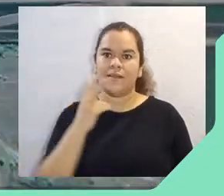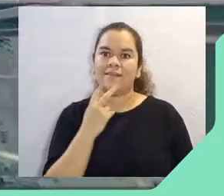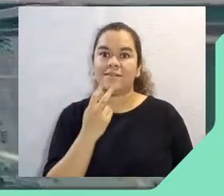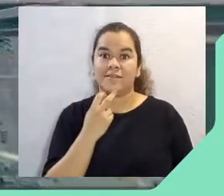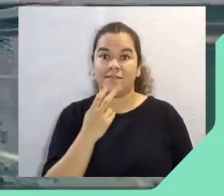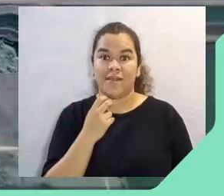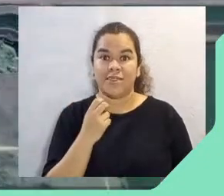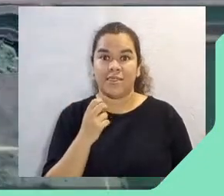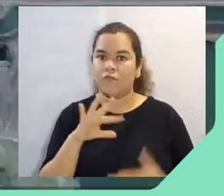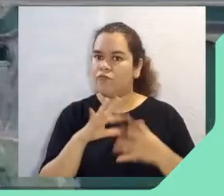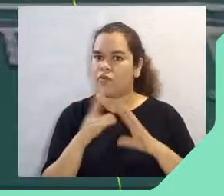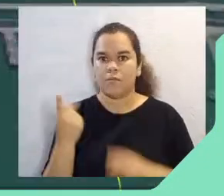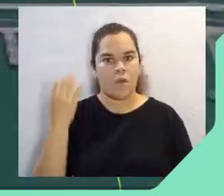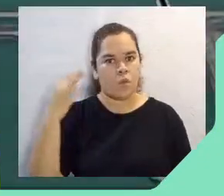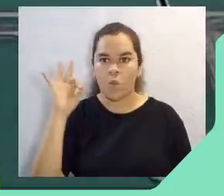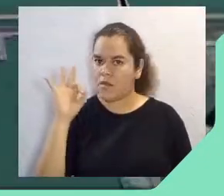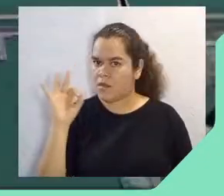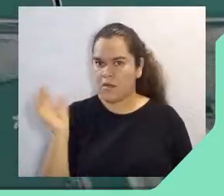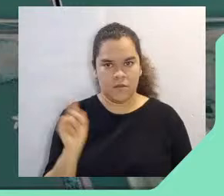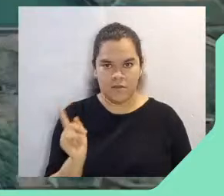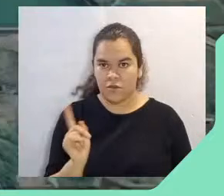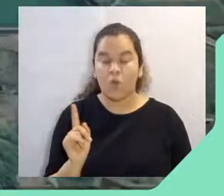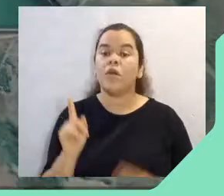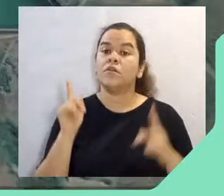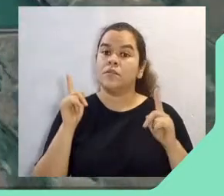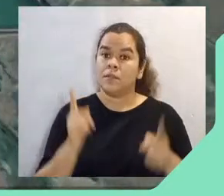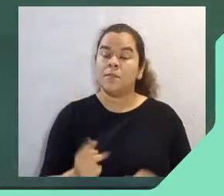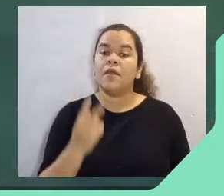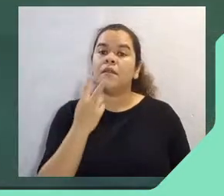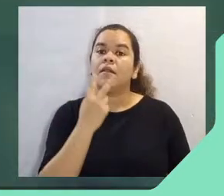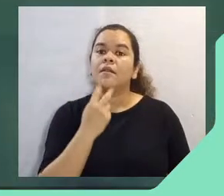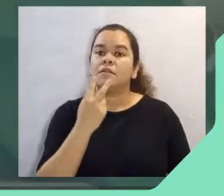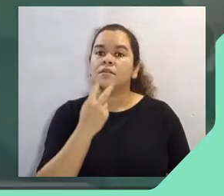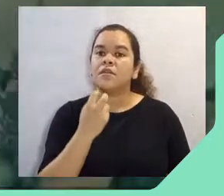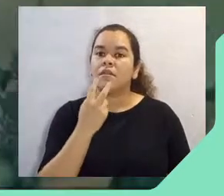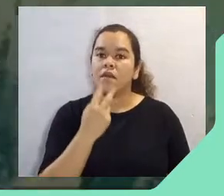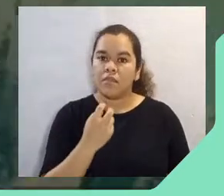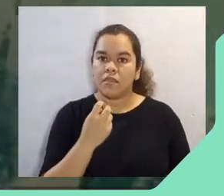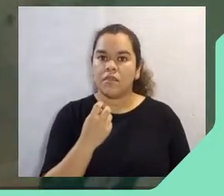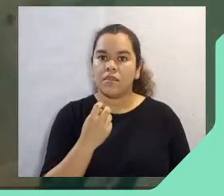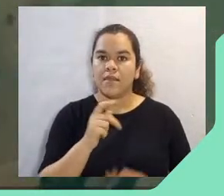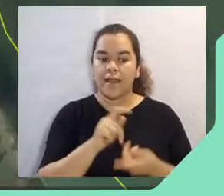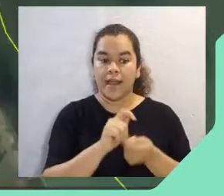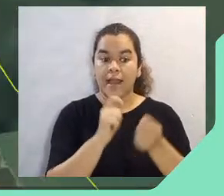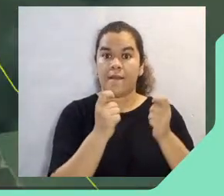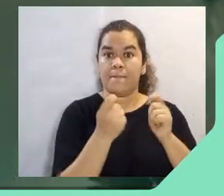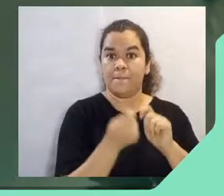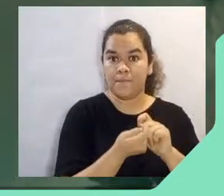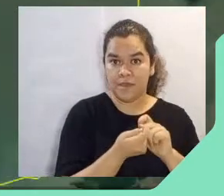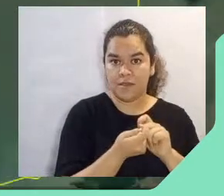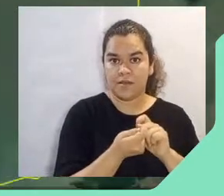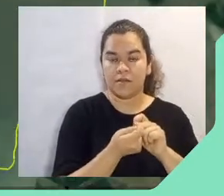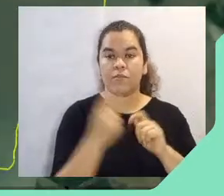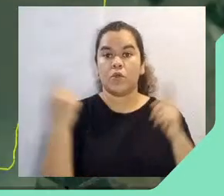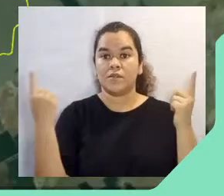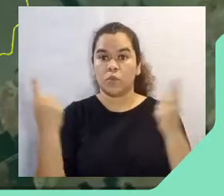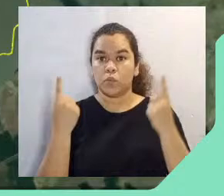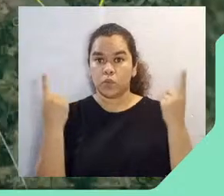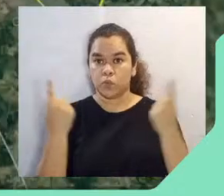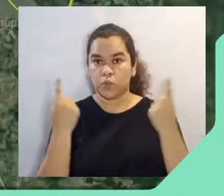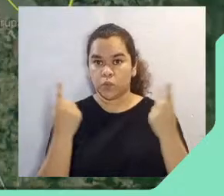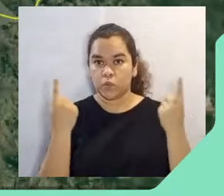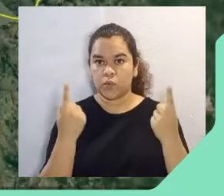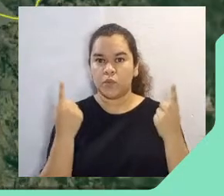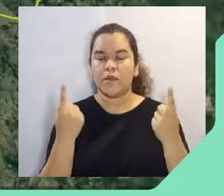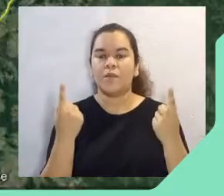eléctrica. La energía eléctrica también se puede generar haciendo girar el generador por